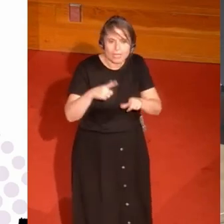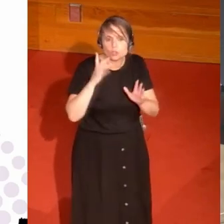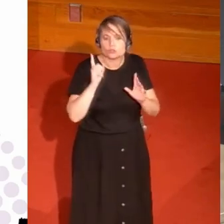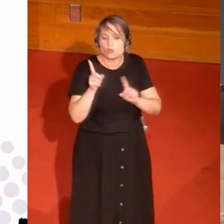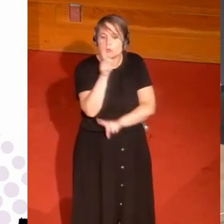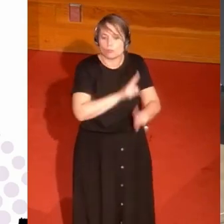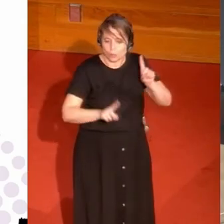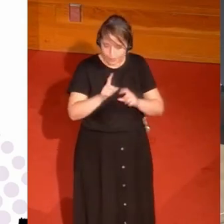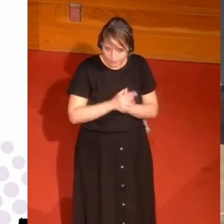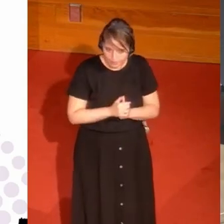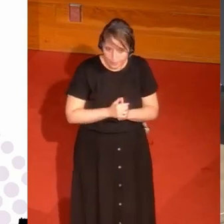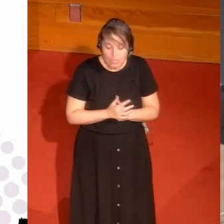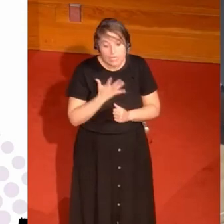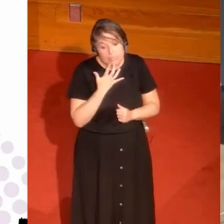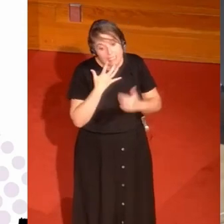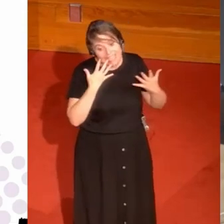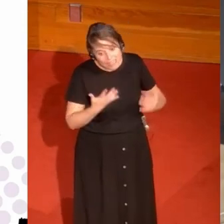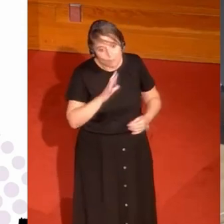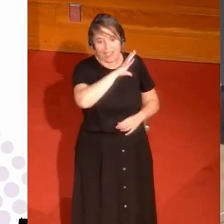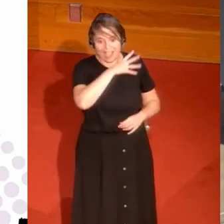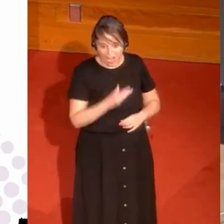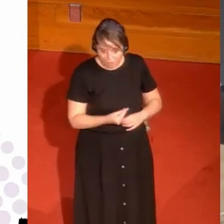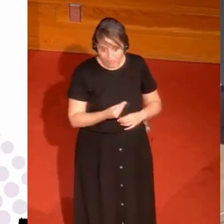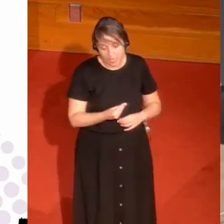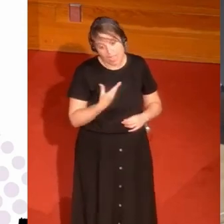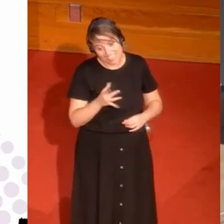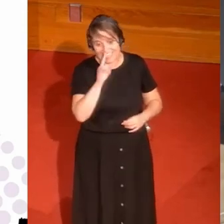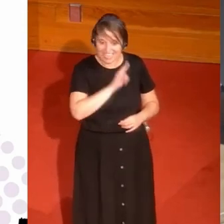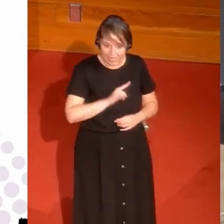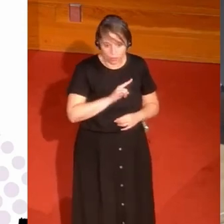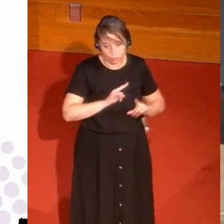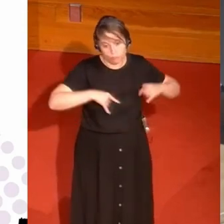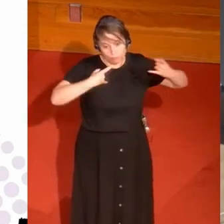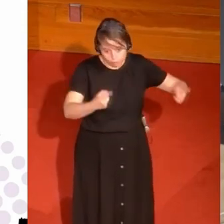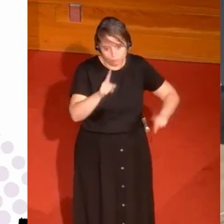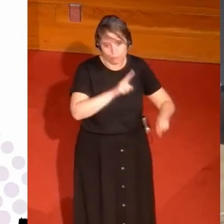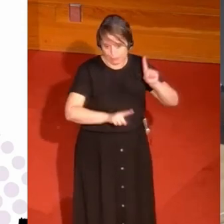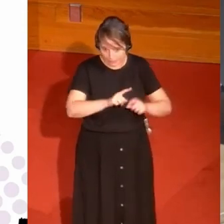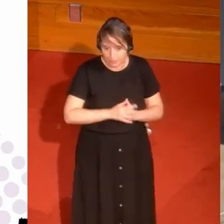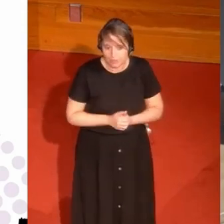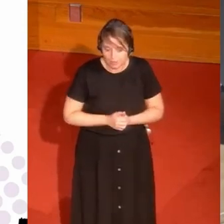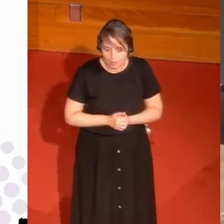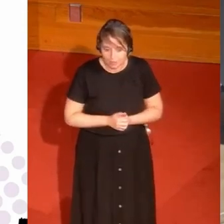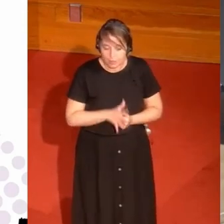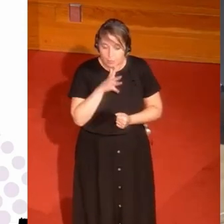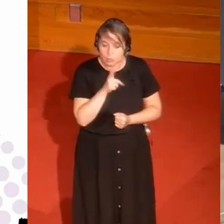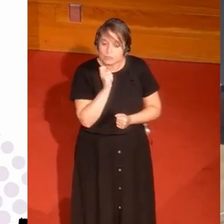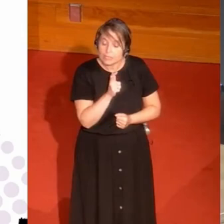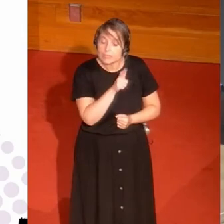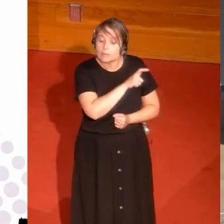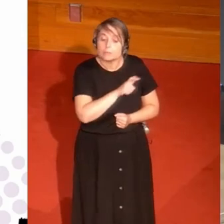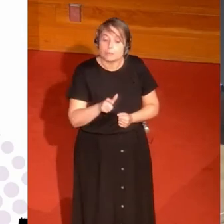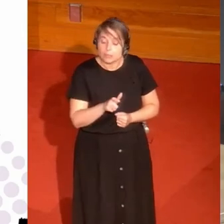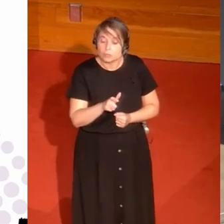problema Y si viene de África y son negros más problema todavía porque la mayoría de personas